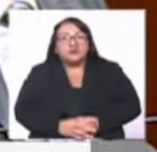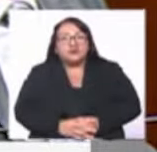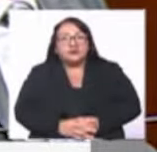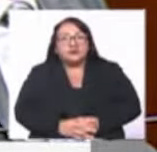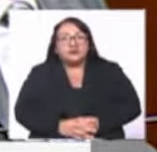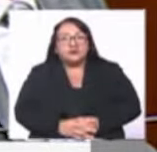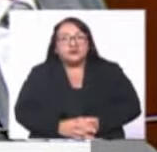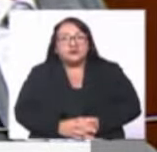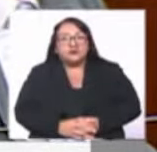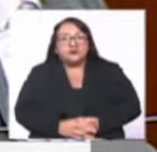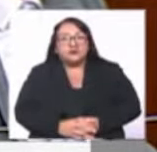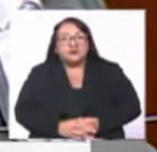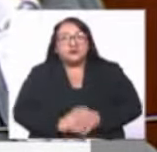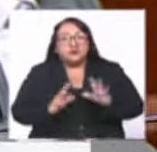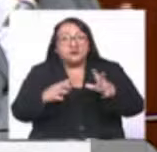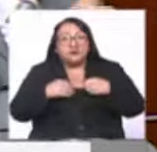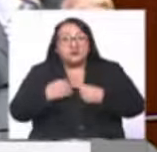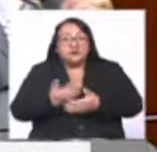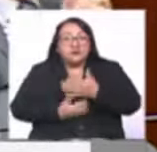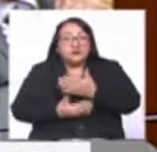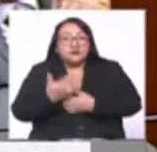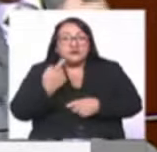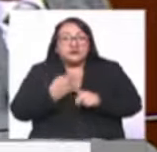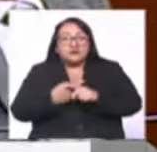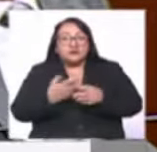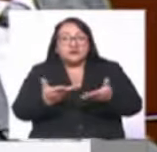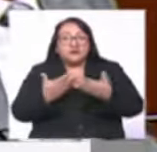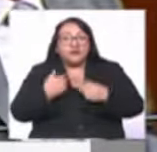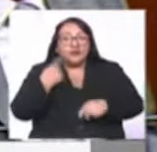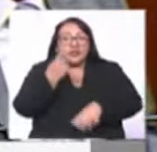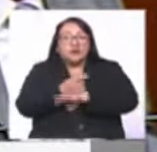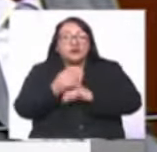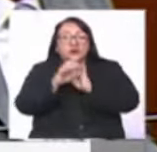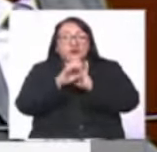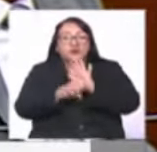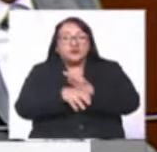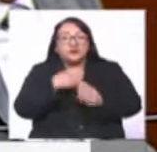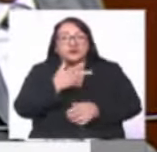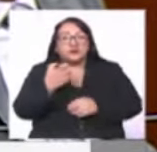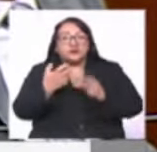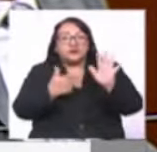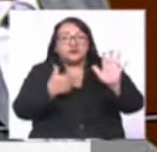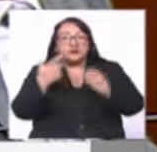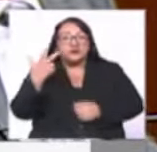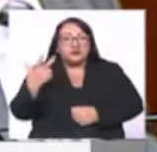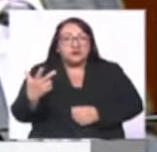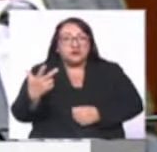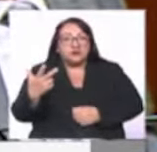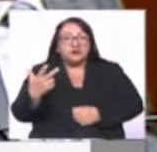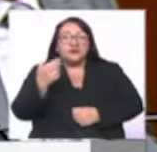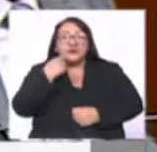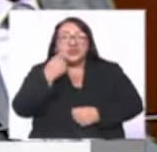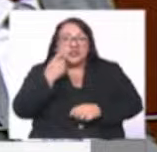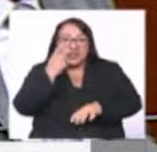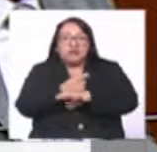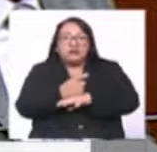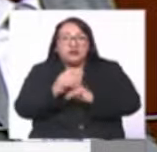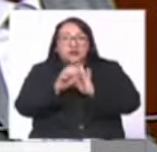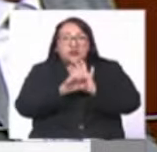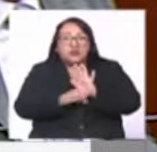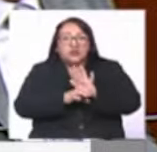siguiente admitir a trámite Por procedente la denuncia constitucional 373 que interpone la denuncia